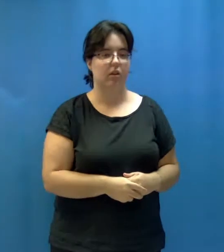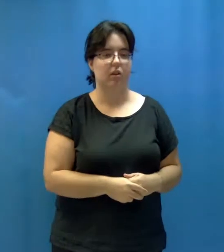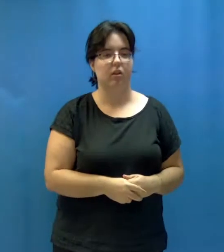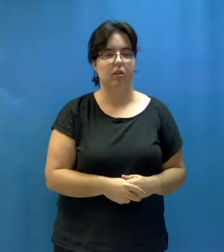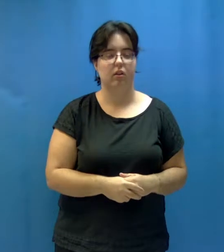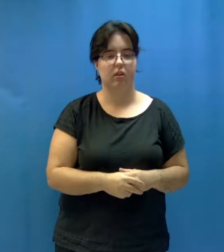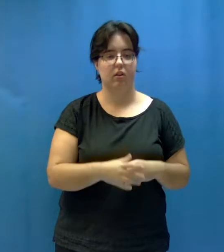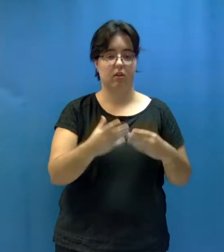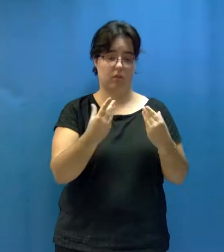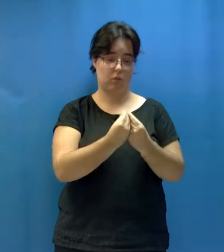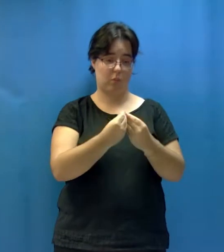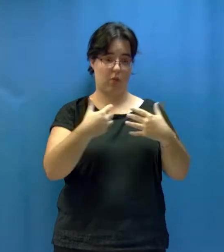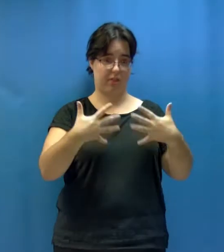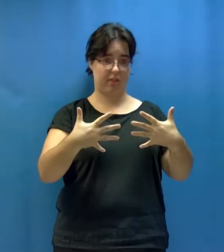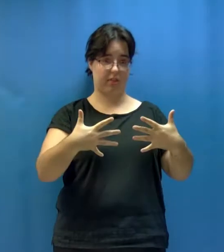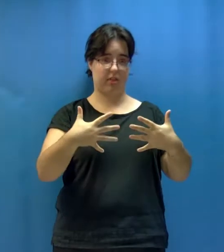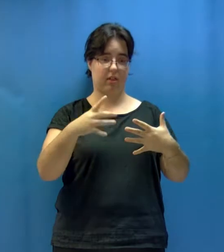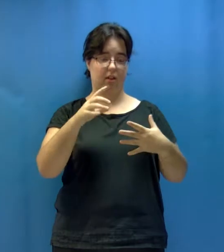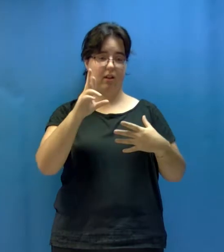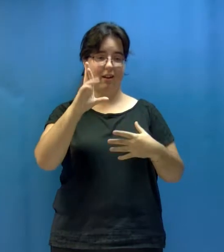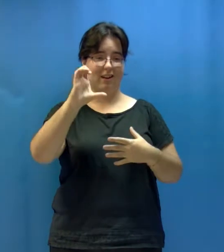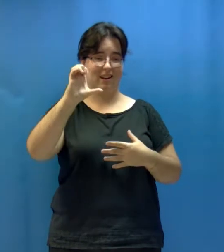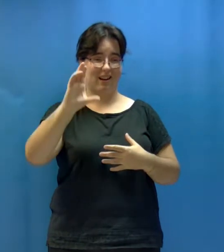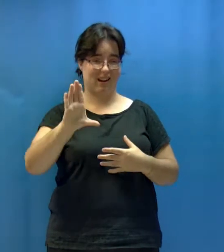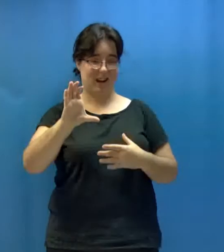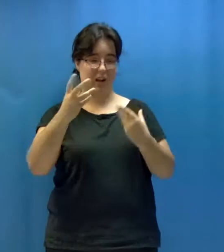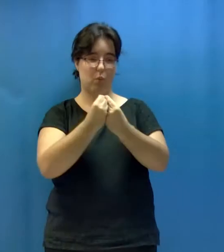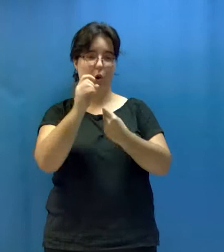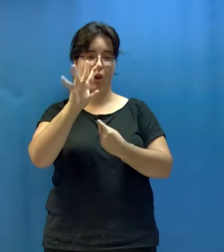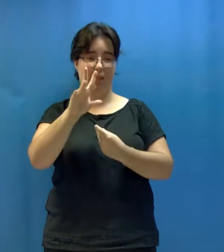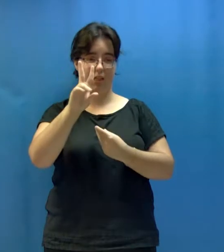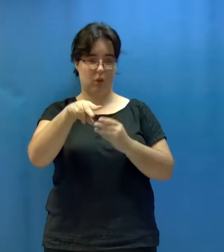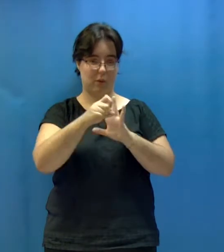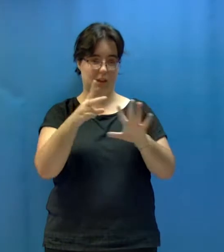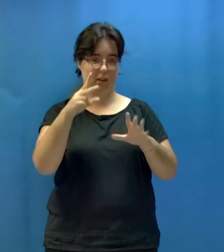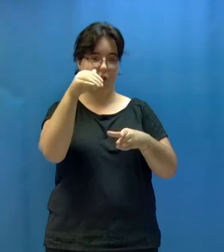Punto número 10, 15 REC 2017. ¿Votos a favor?